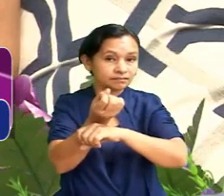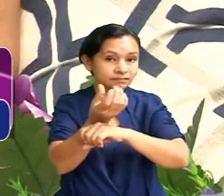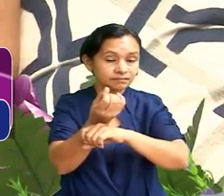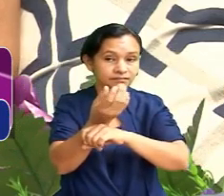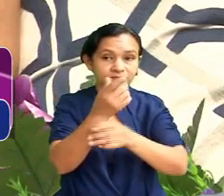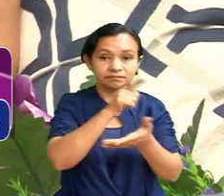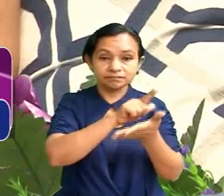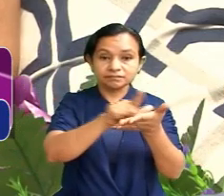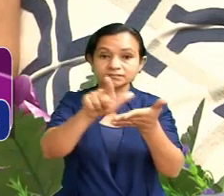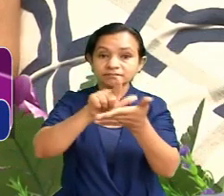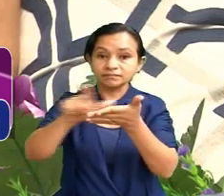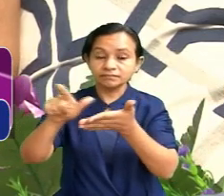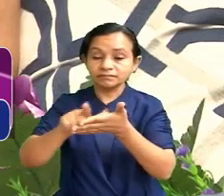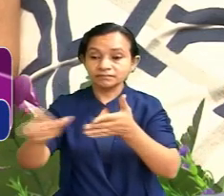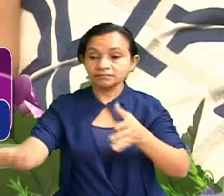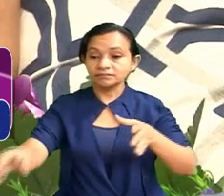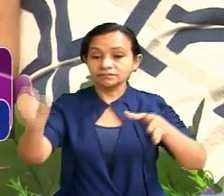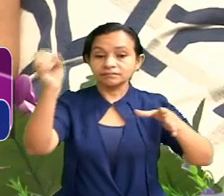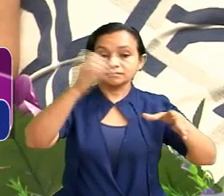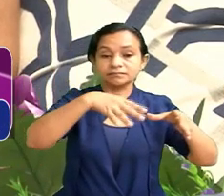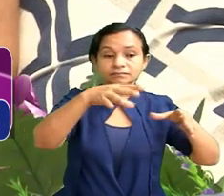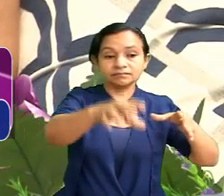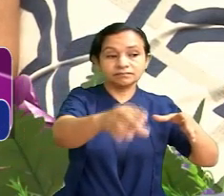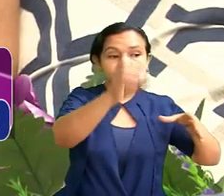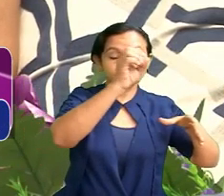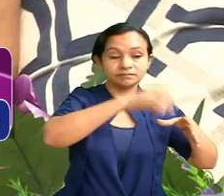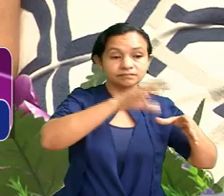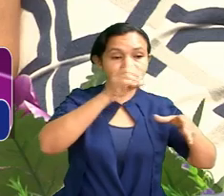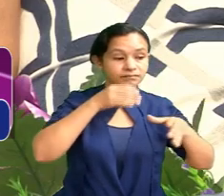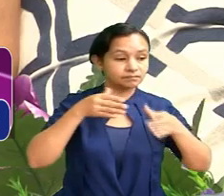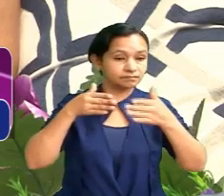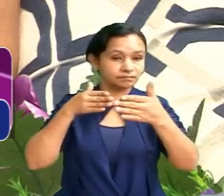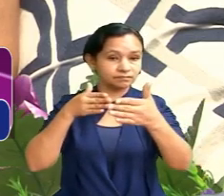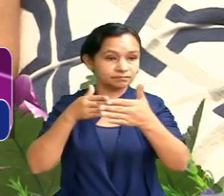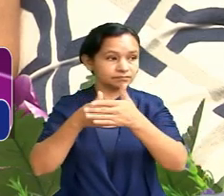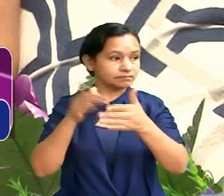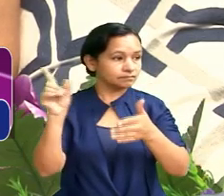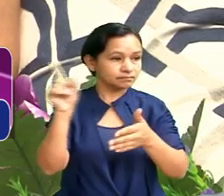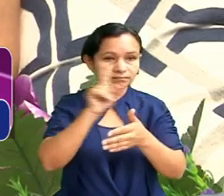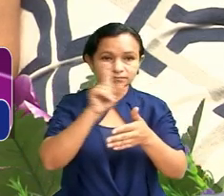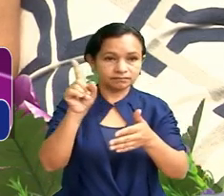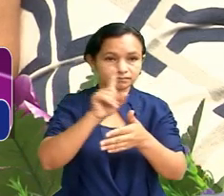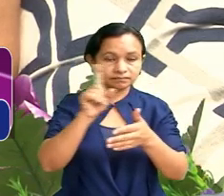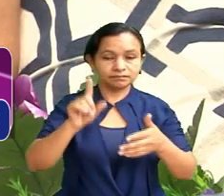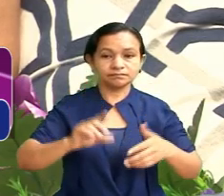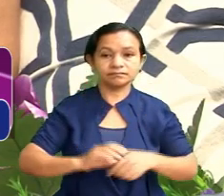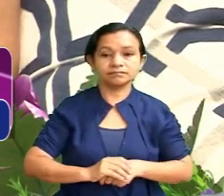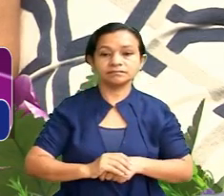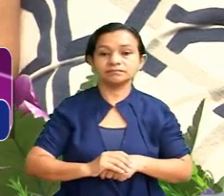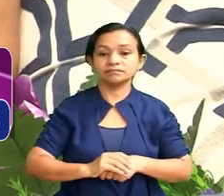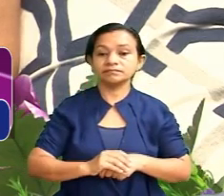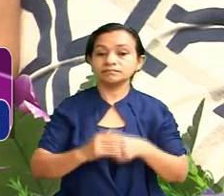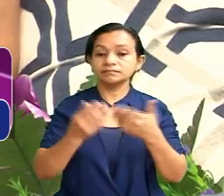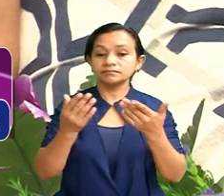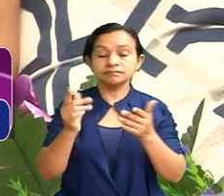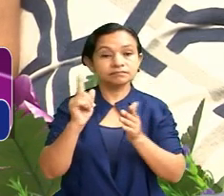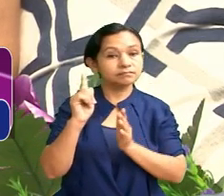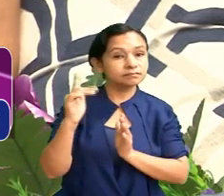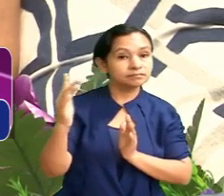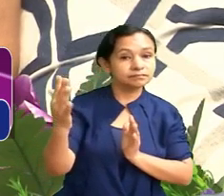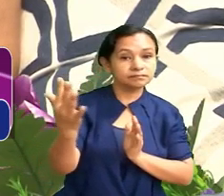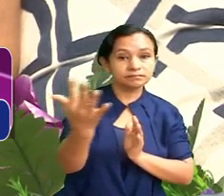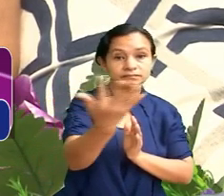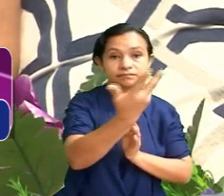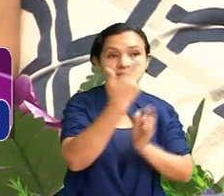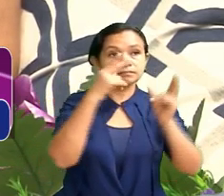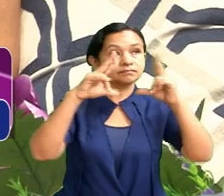de limpieza pública recolección de basura es un tema que no se detiene en ninguna alcaldía y aunque la mayoría de los nicaragüenses